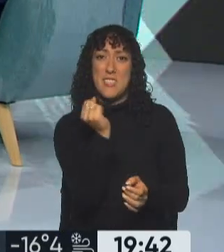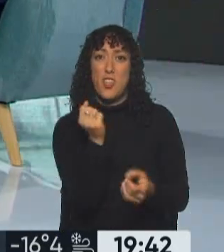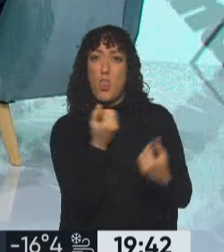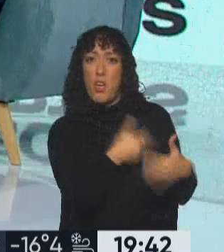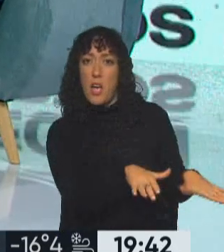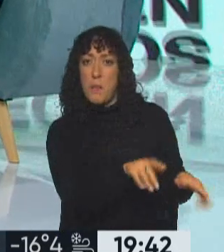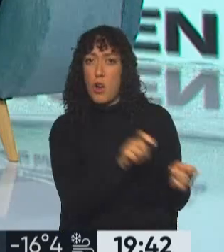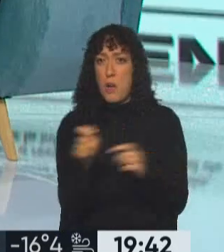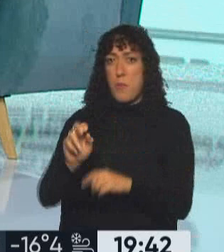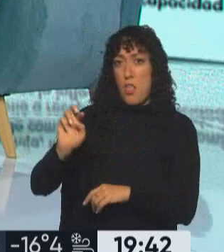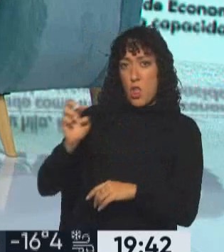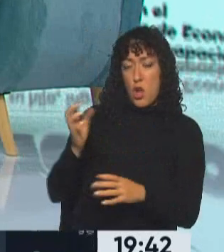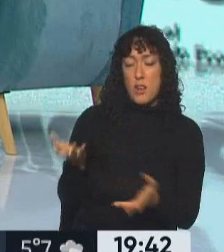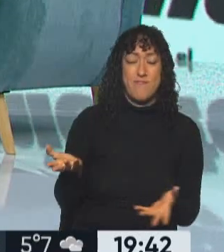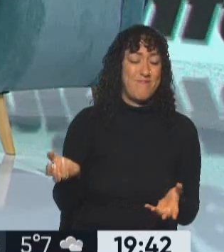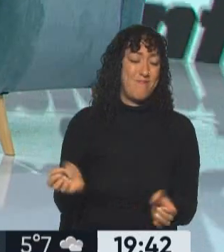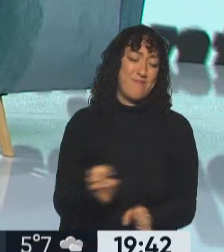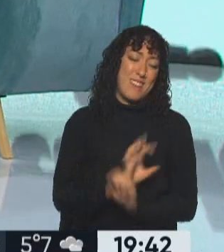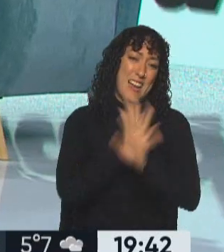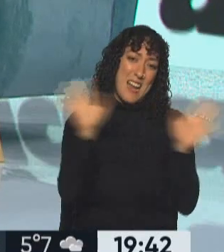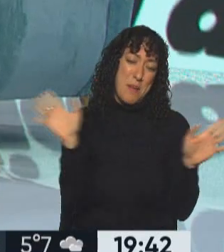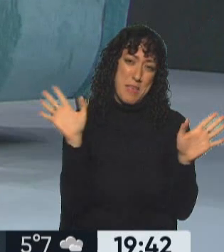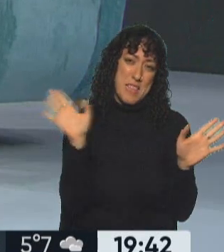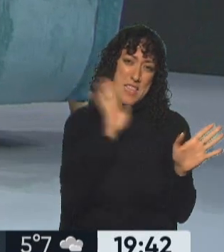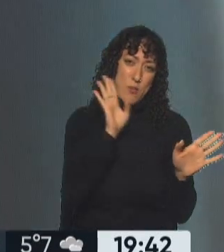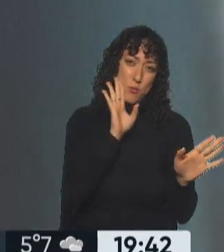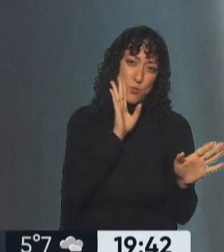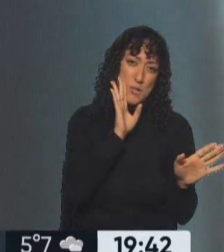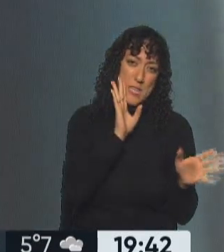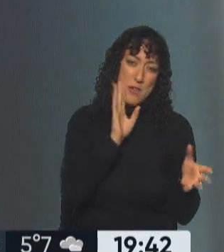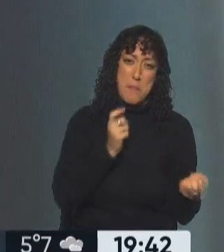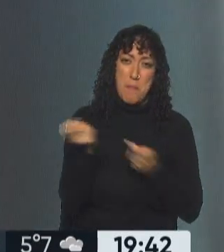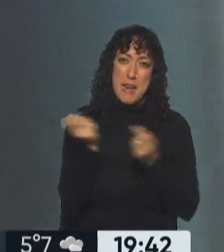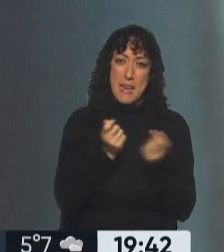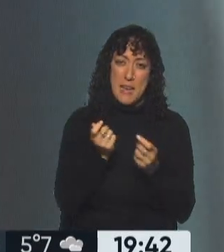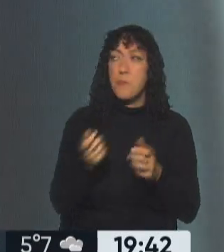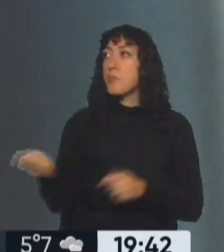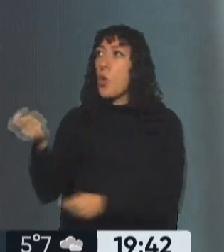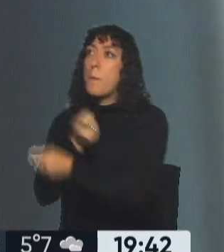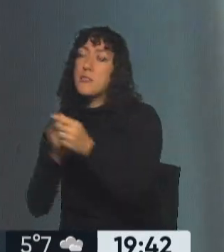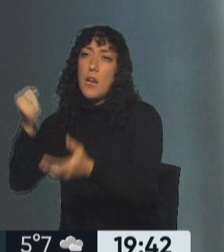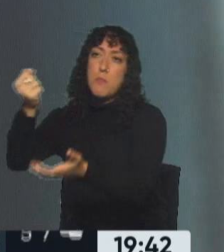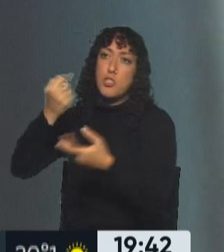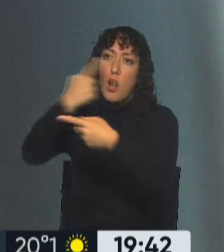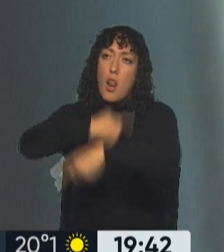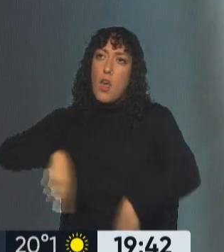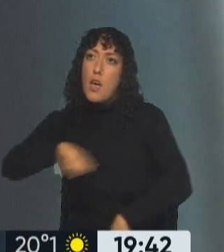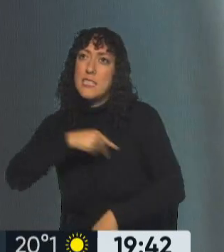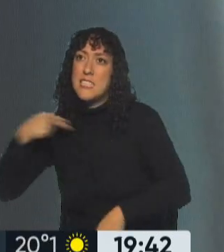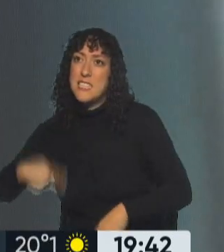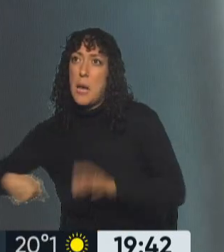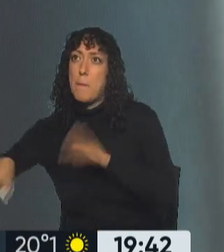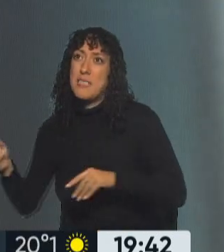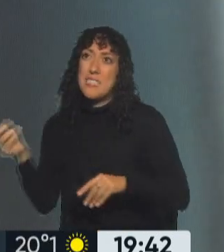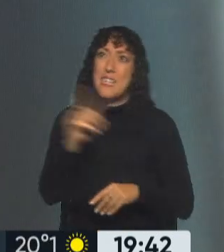dolarizamos, claramente quedamos bajo la órbita norteamericana, por más que en lo comercial, en el tema de las inversiones, China tenga mucho más